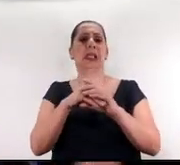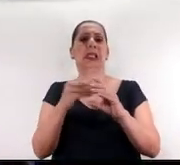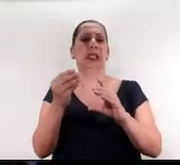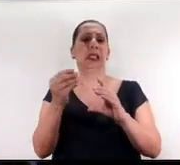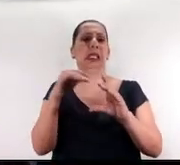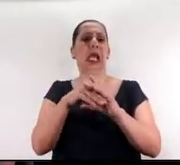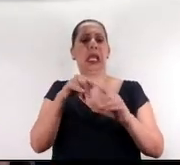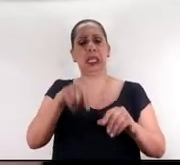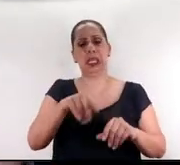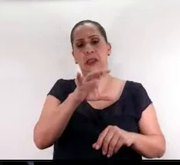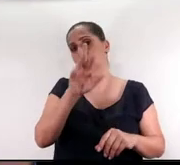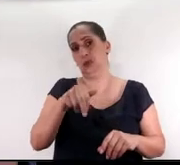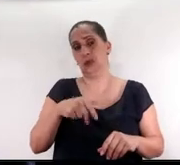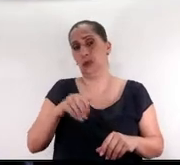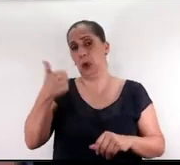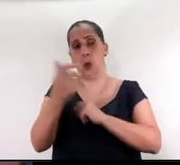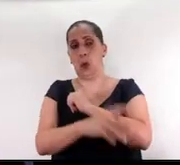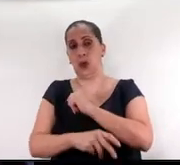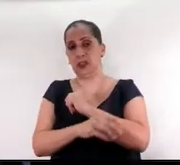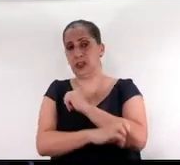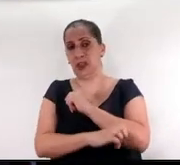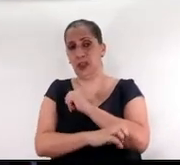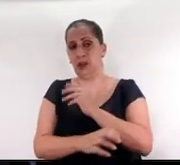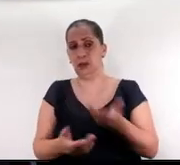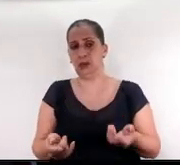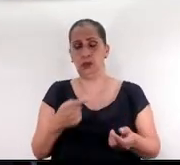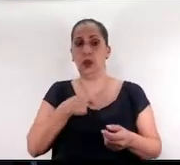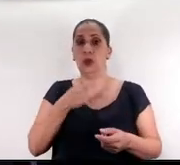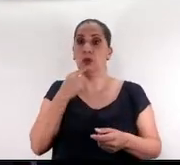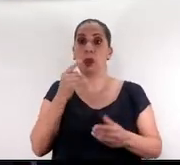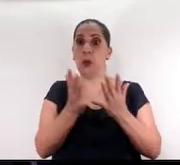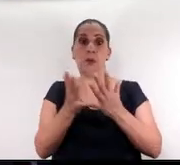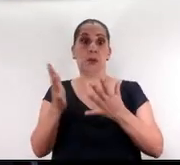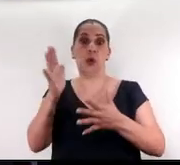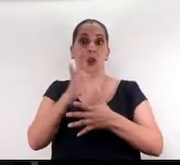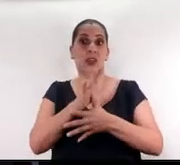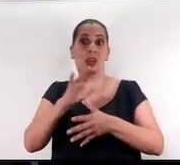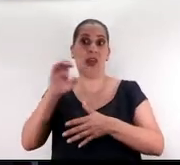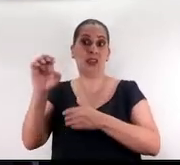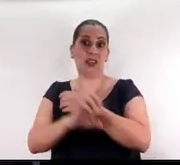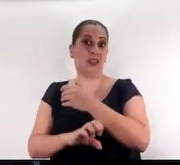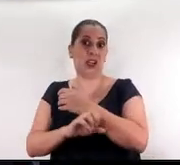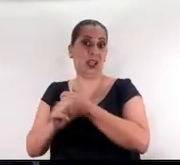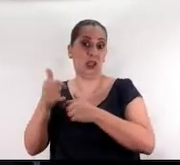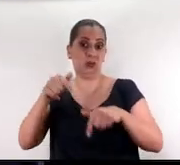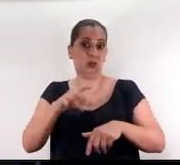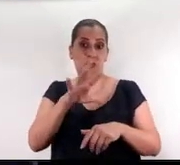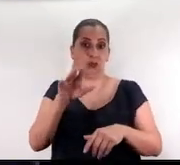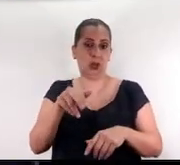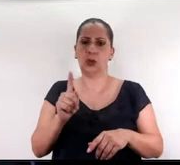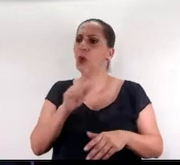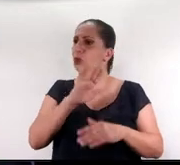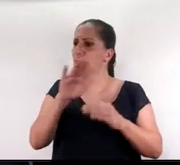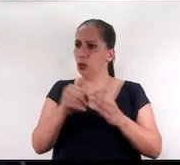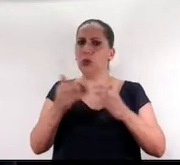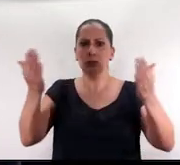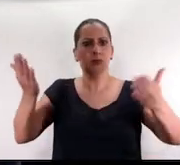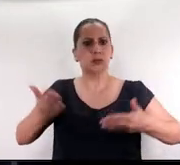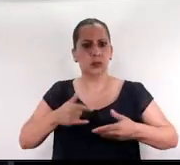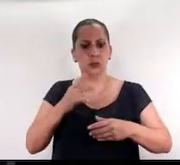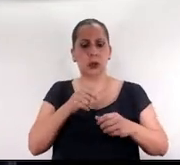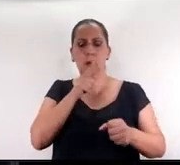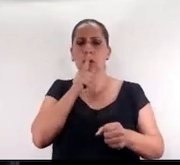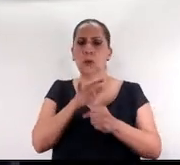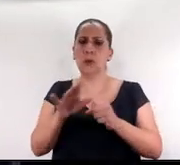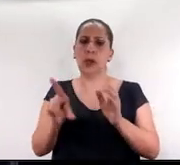o extranjero. No debería tener prioridad la inversión extranjera sobre la nacional. Todos son bienvenidos para cumplir nuestras leyes, pero